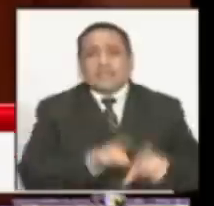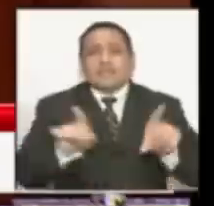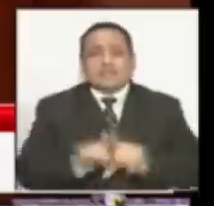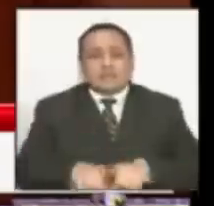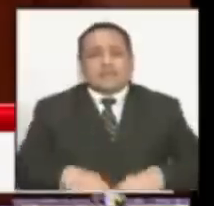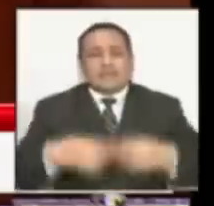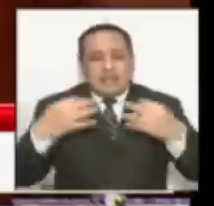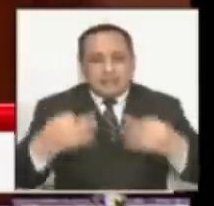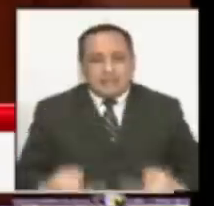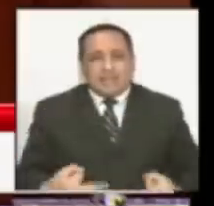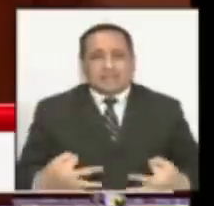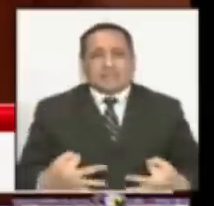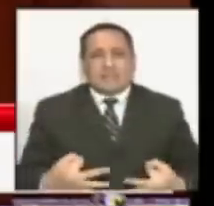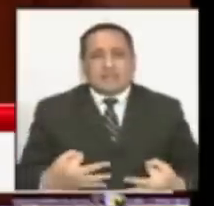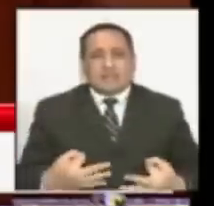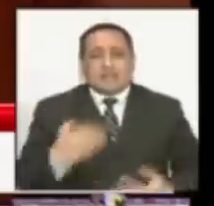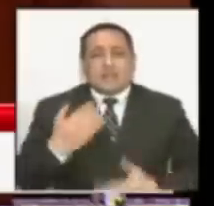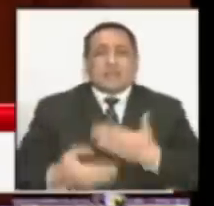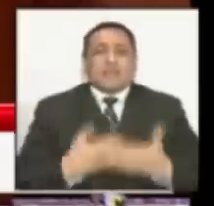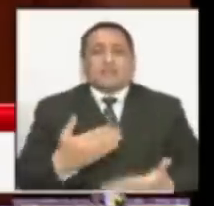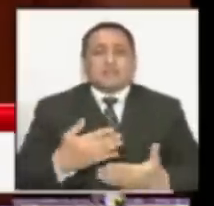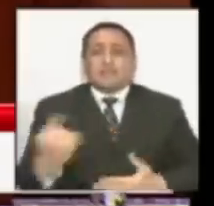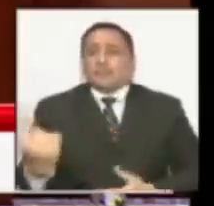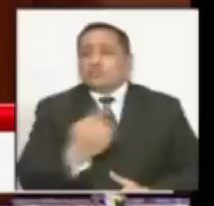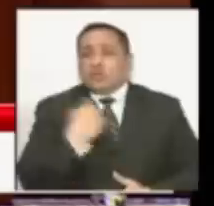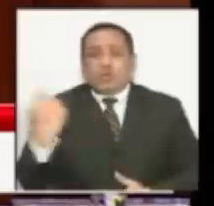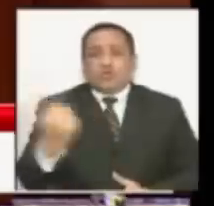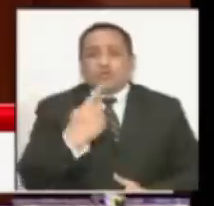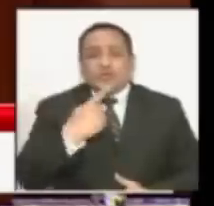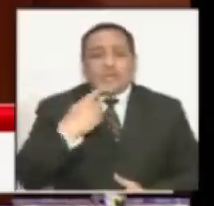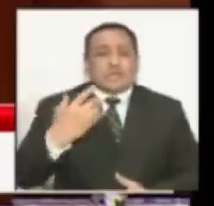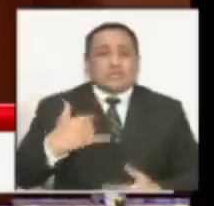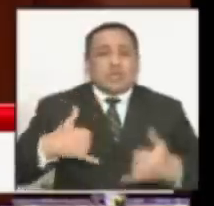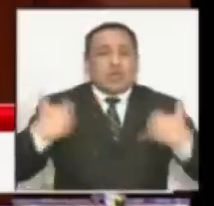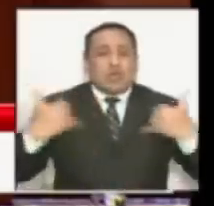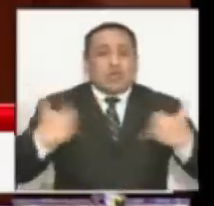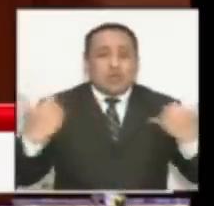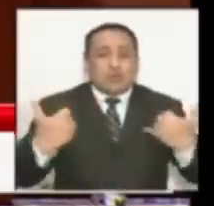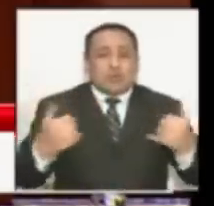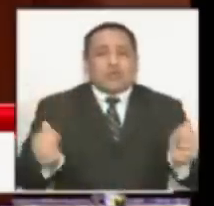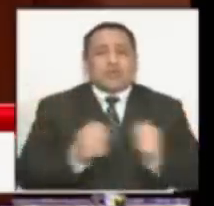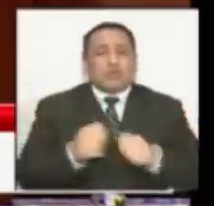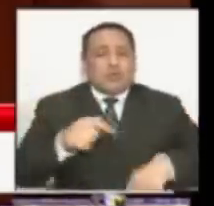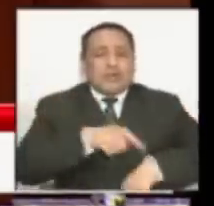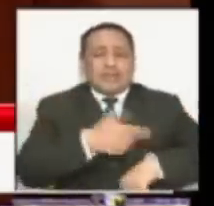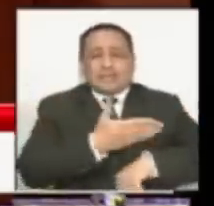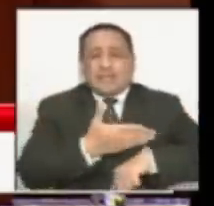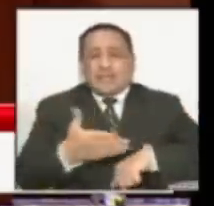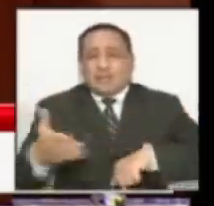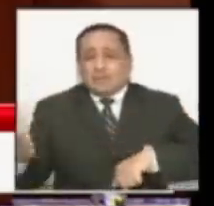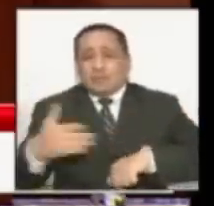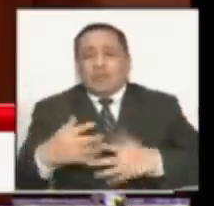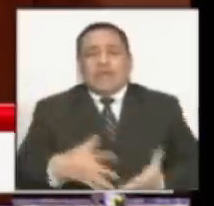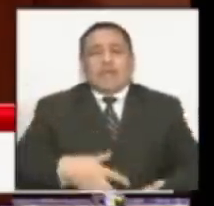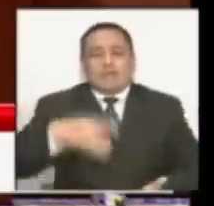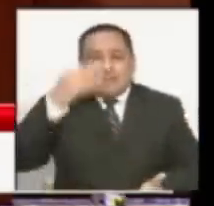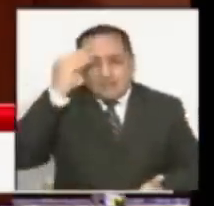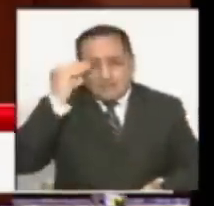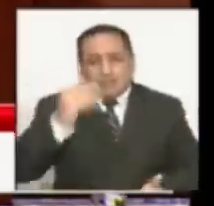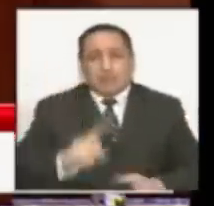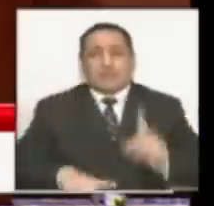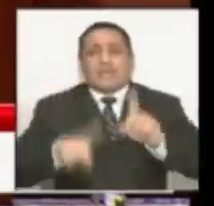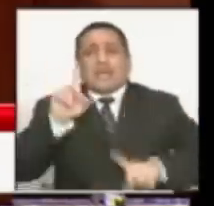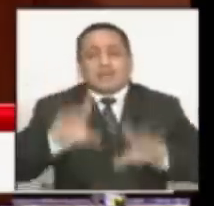la evidencia disponible. Todos que hemos sido jóvenes, con el paso del tiempo, hemos aprendido